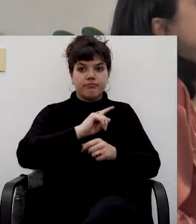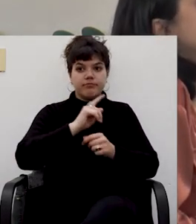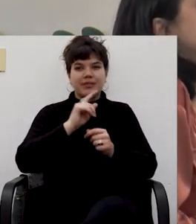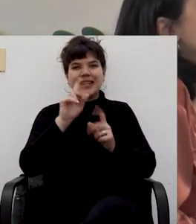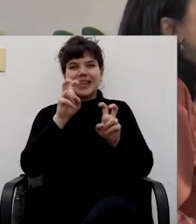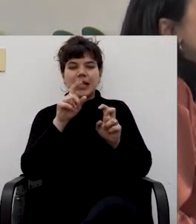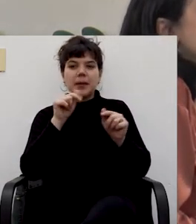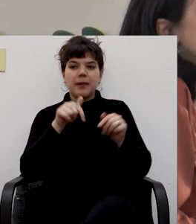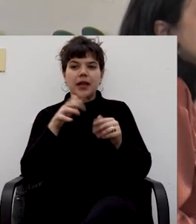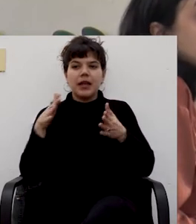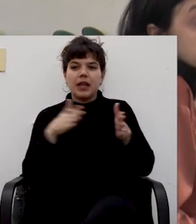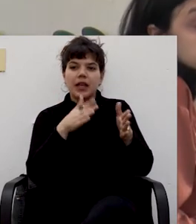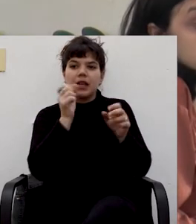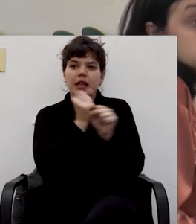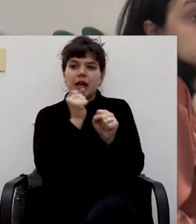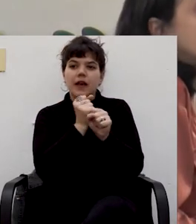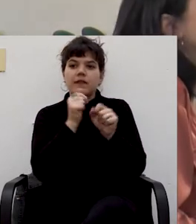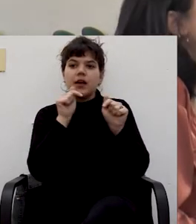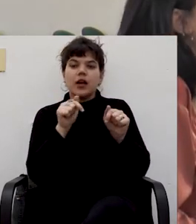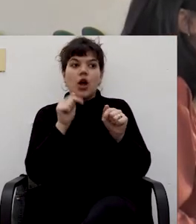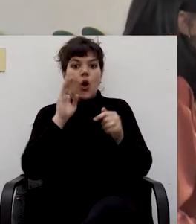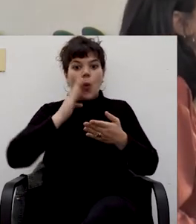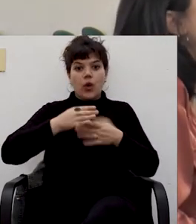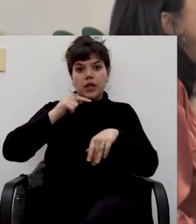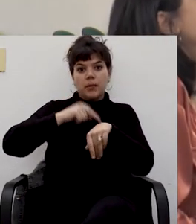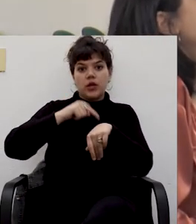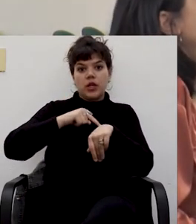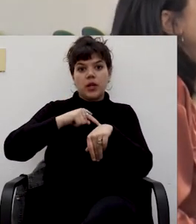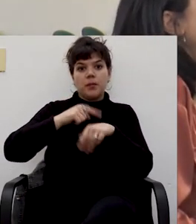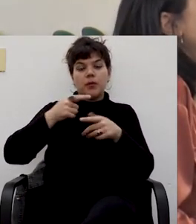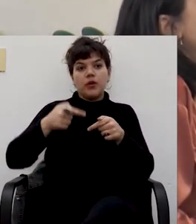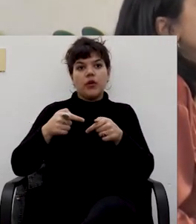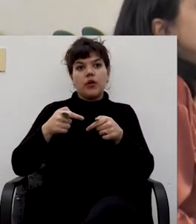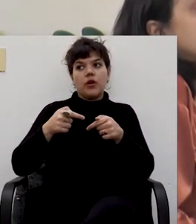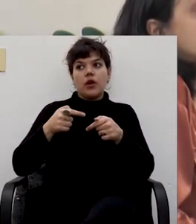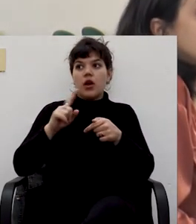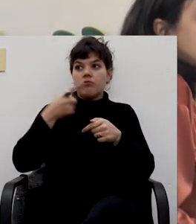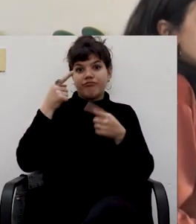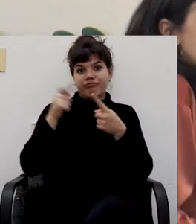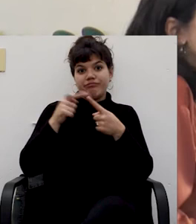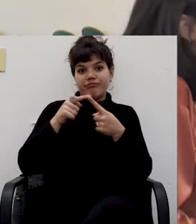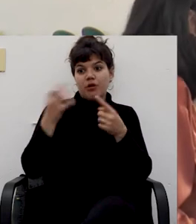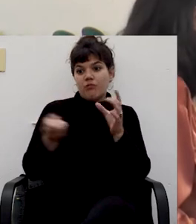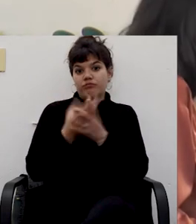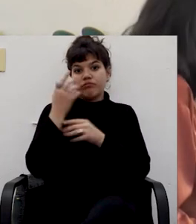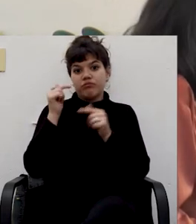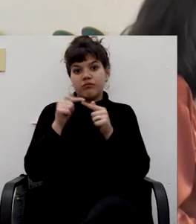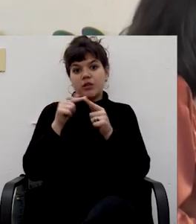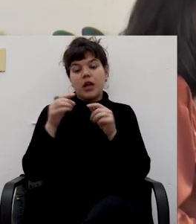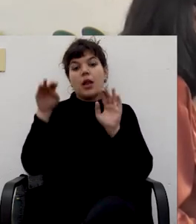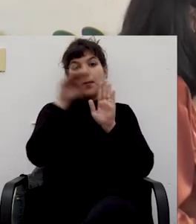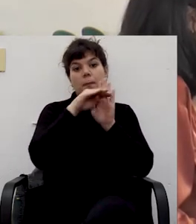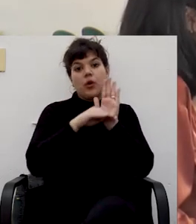poco las líneas de trabajo que se han ido desplegando en este último tiempo, una tiene que ver con la creación de un